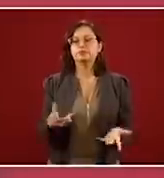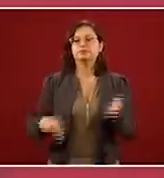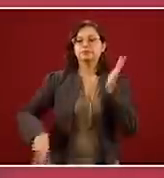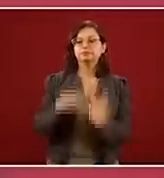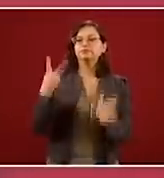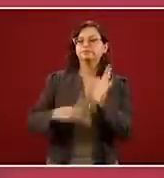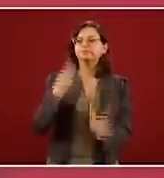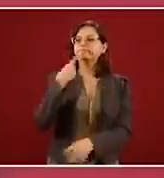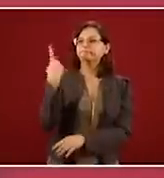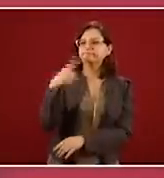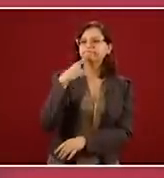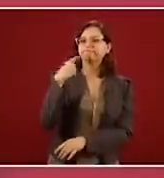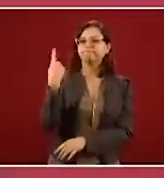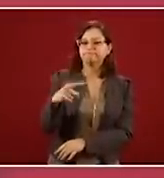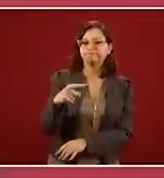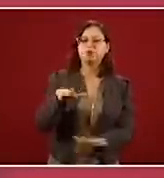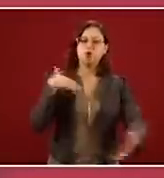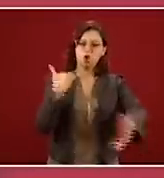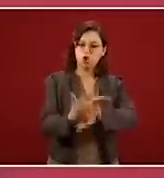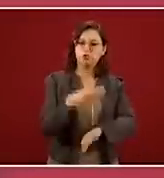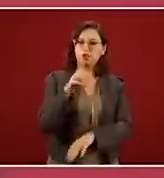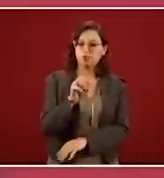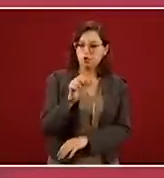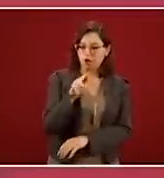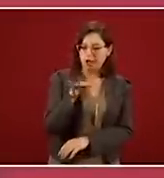denuncias a Moreira,